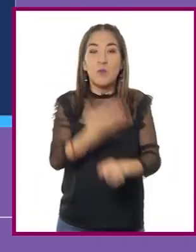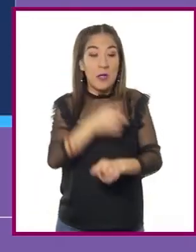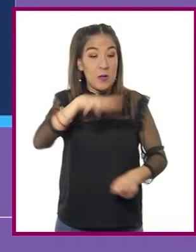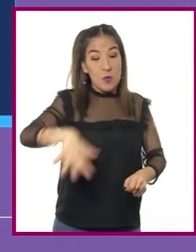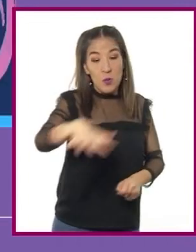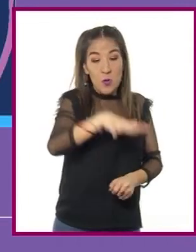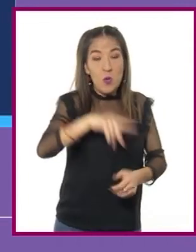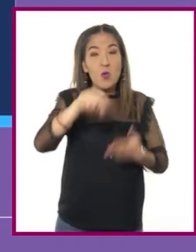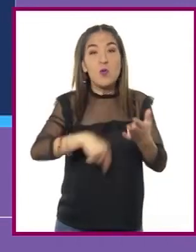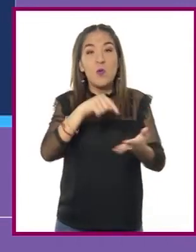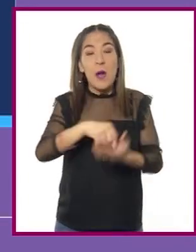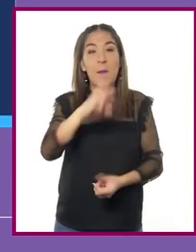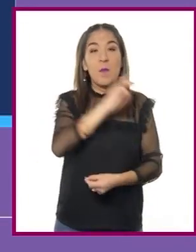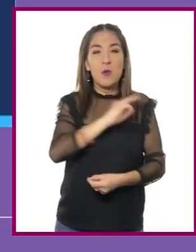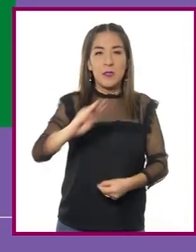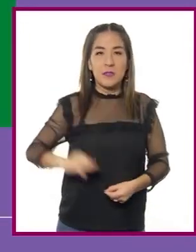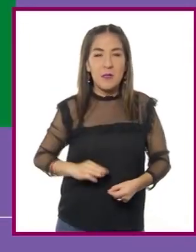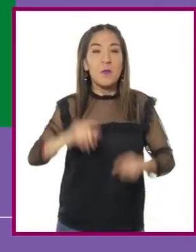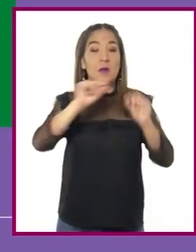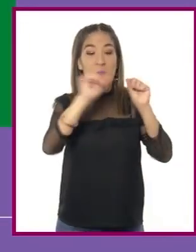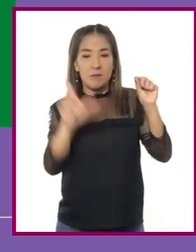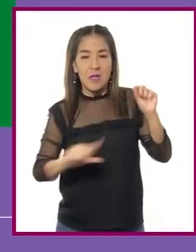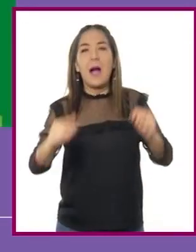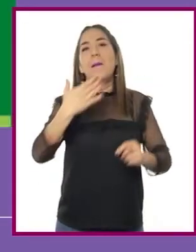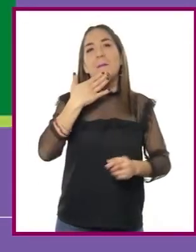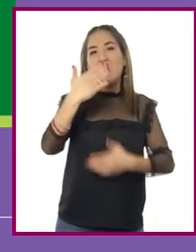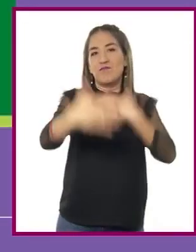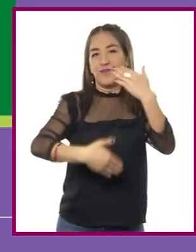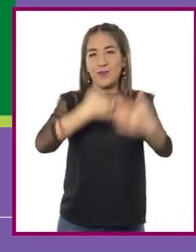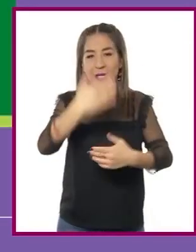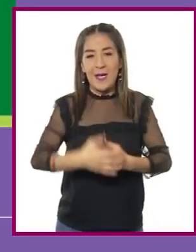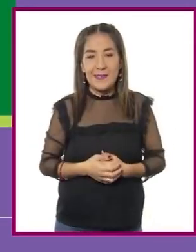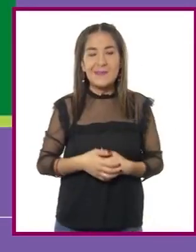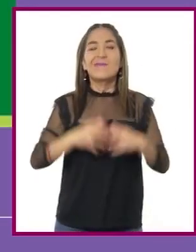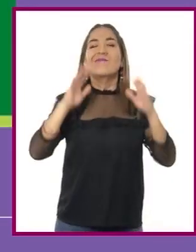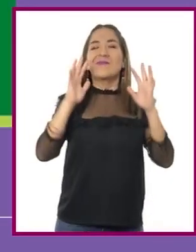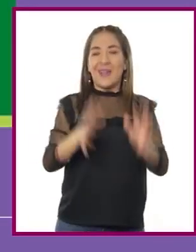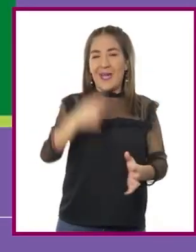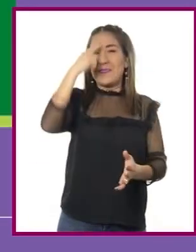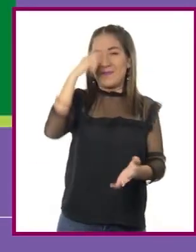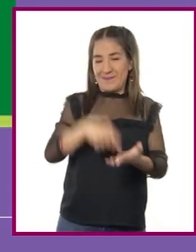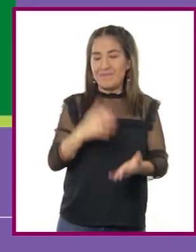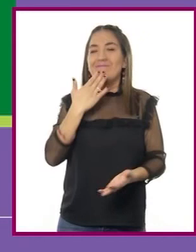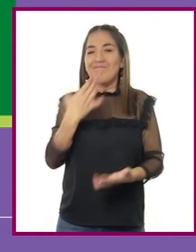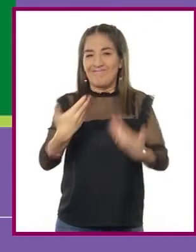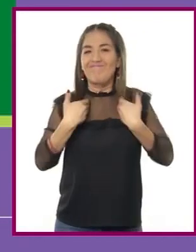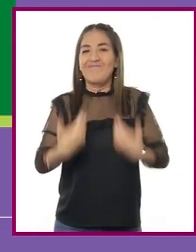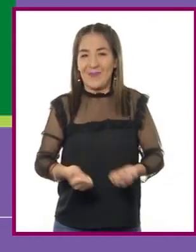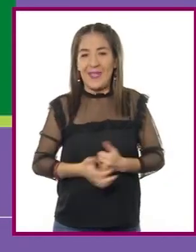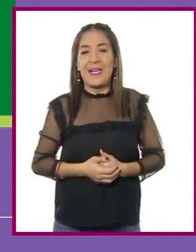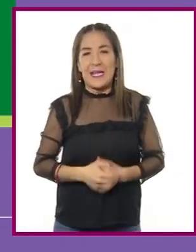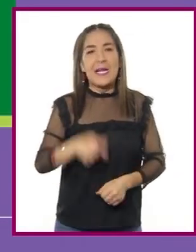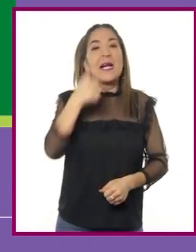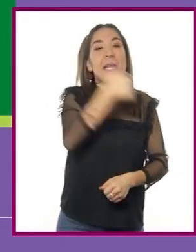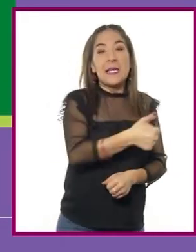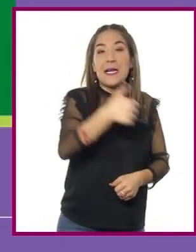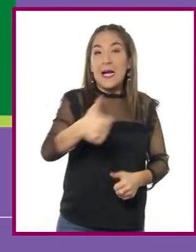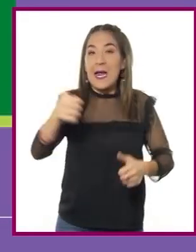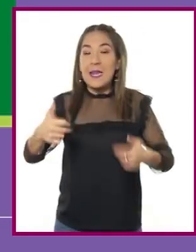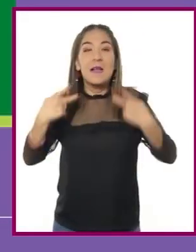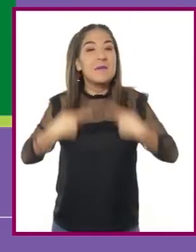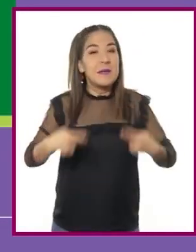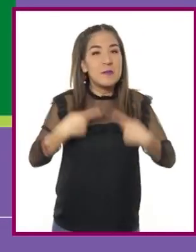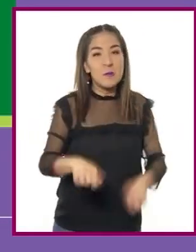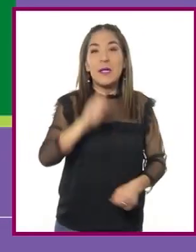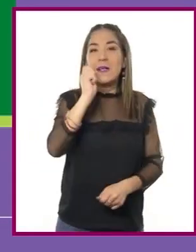bien y en general el país. Creo que ya voy entendiendo. Cada uno contribuye